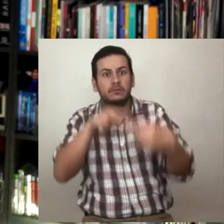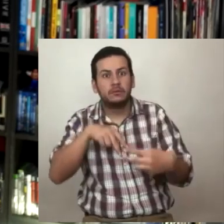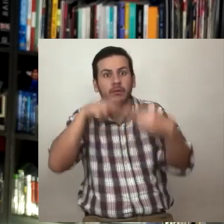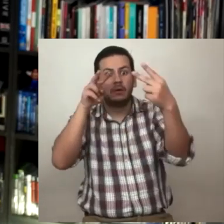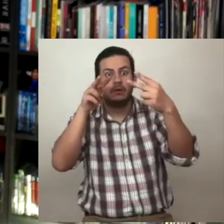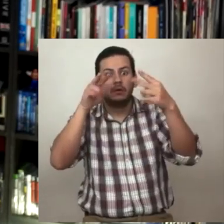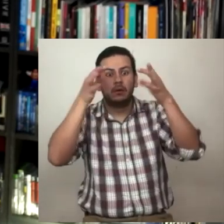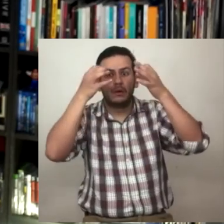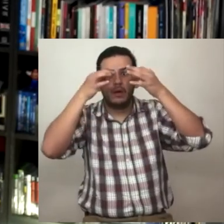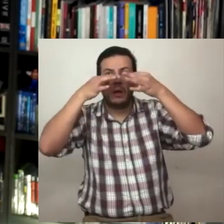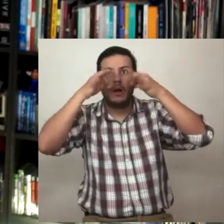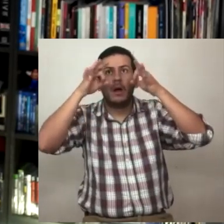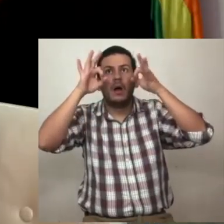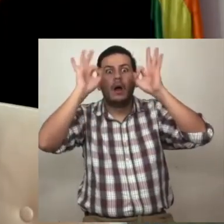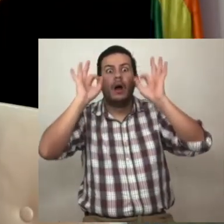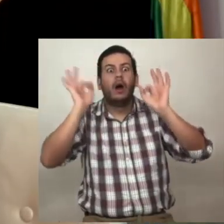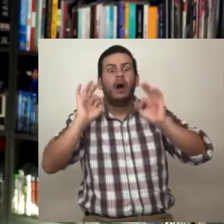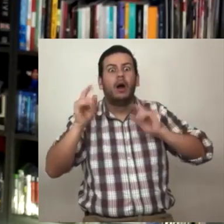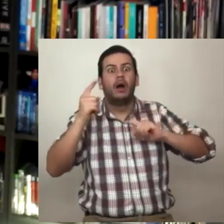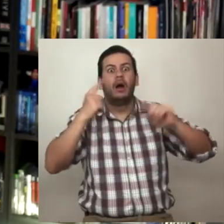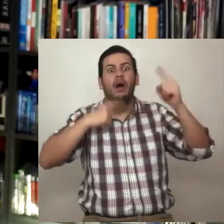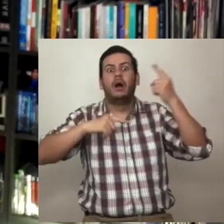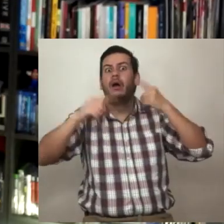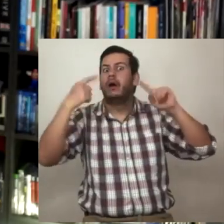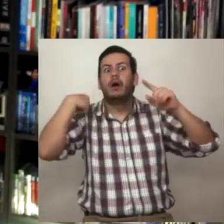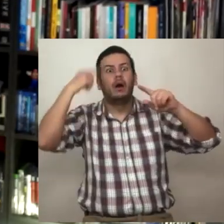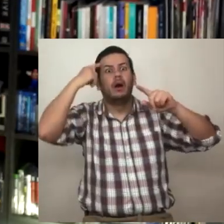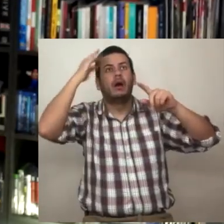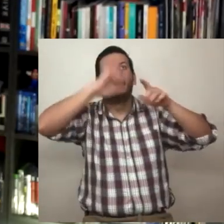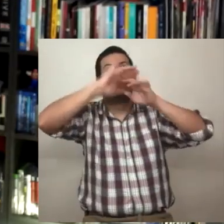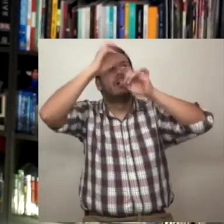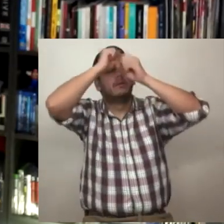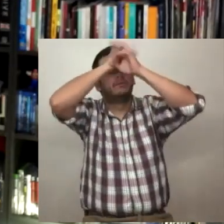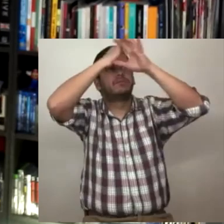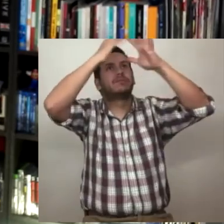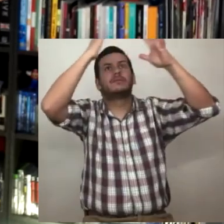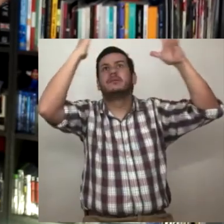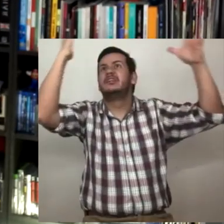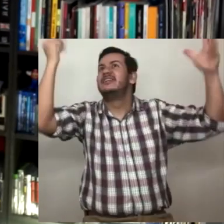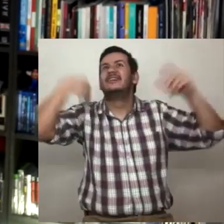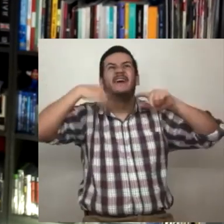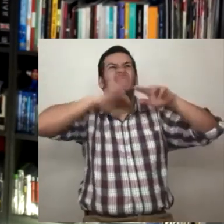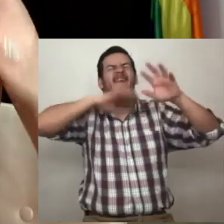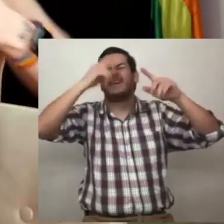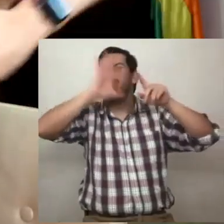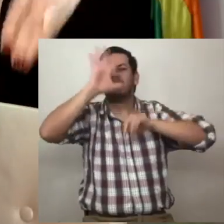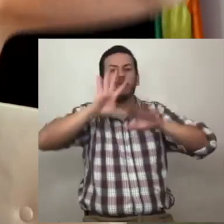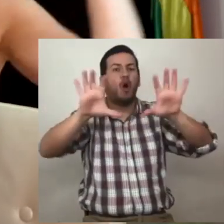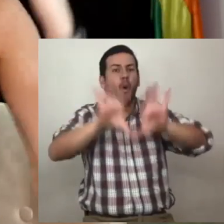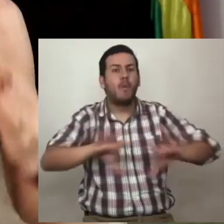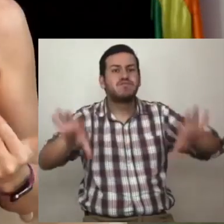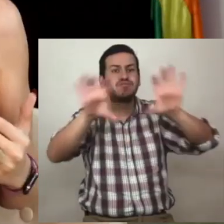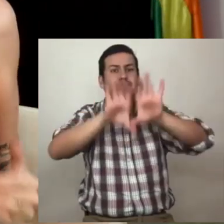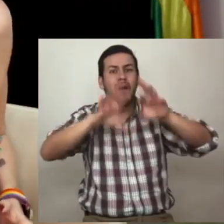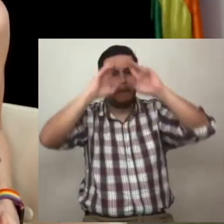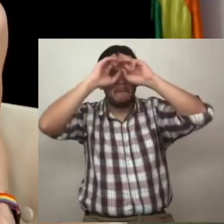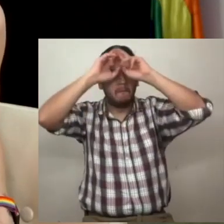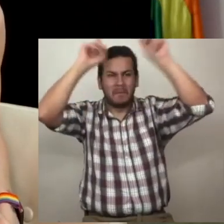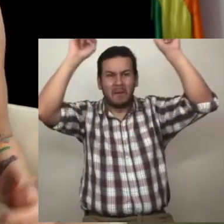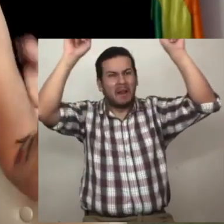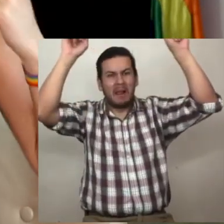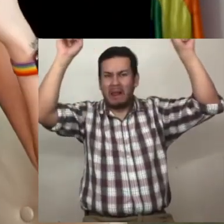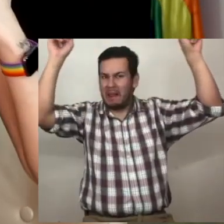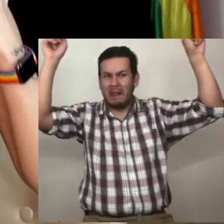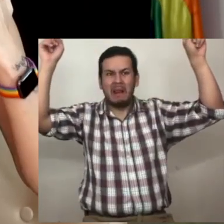ojos y sus ojos hacen, corren hacia atrás. Comienzan a de repente a hacer todo tipo de procesos aquí atrás en su cabeza. Pantalla azul, reinician la computadora y de repente